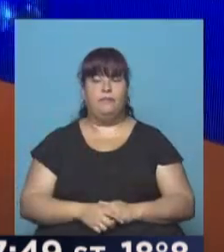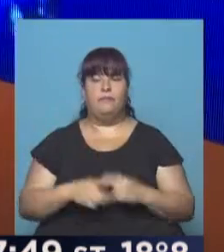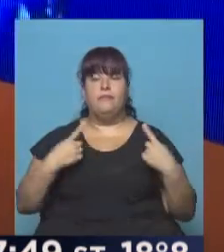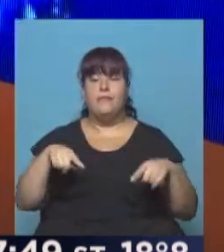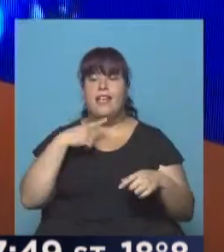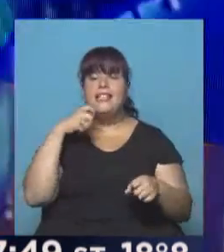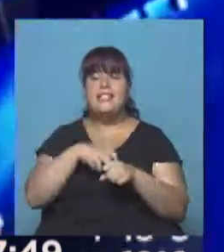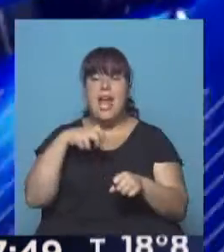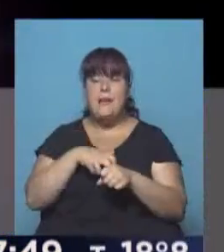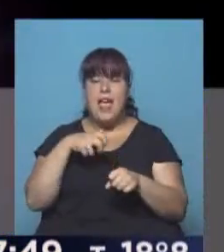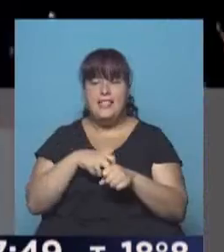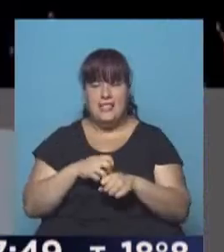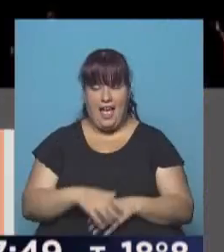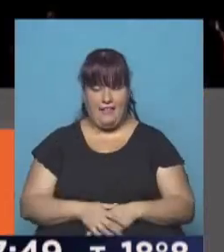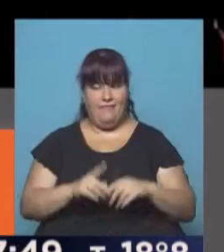¡Cerveza!